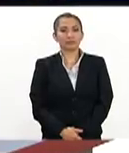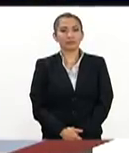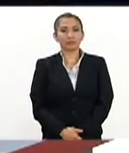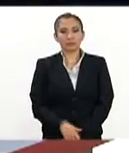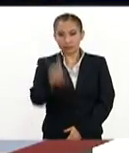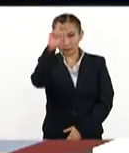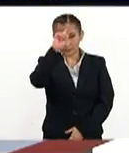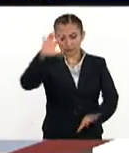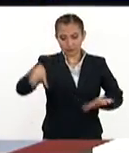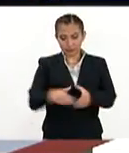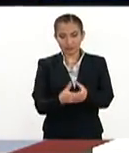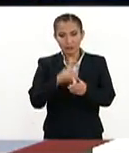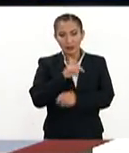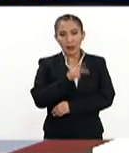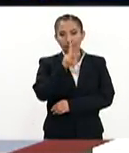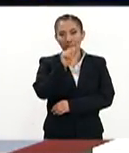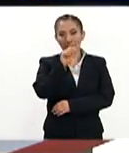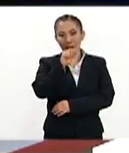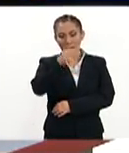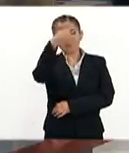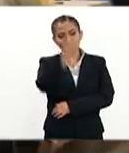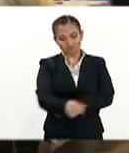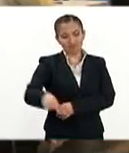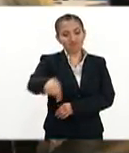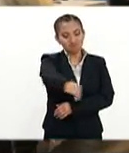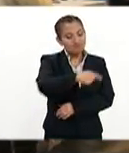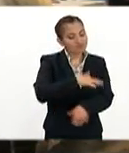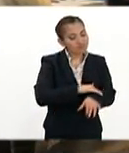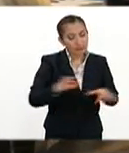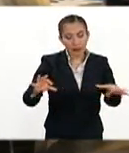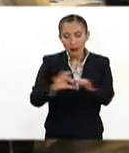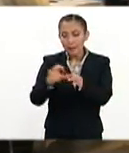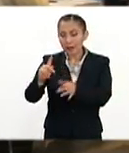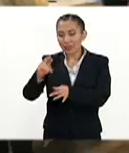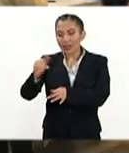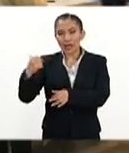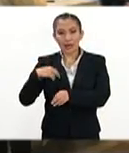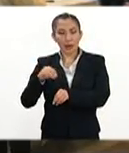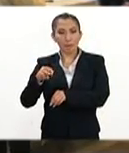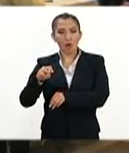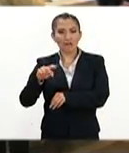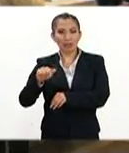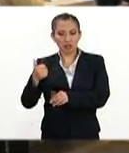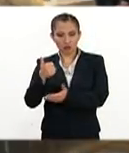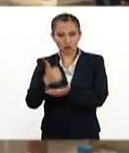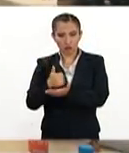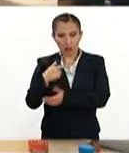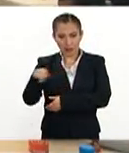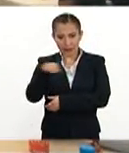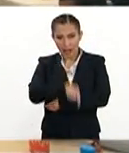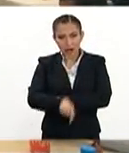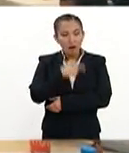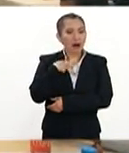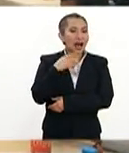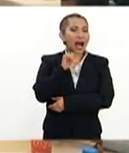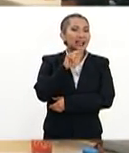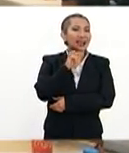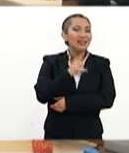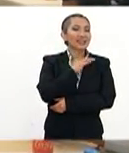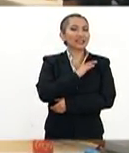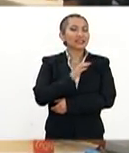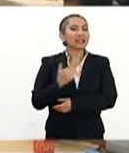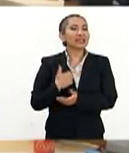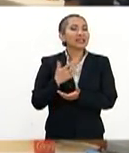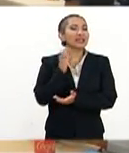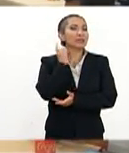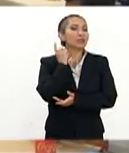El Consejo del Partido Acción Nacional aprobó ir en coalición con el PRD y Movimiento Ciudadano en las elecciones de alcaldes y diputados del 1 de julio en